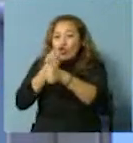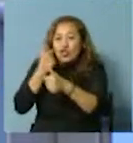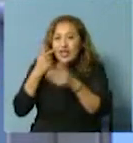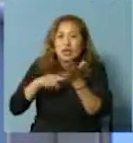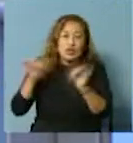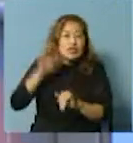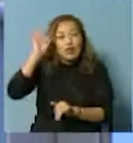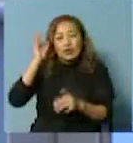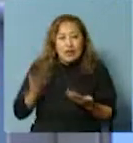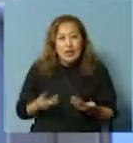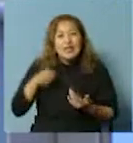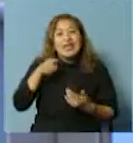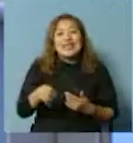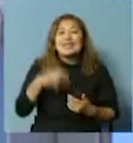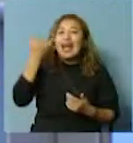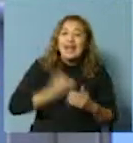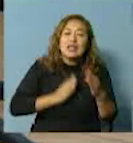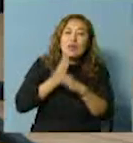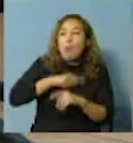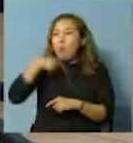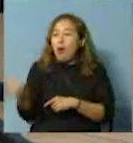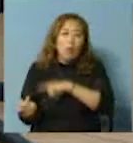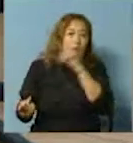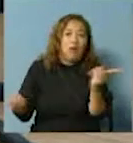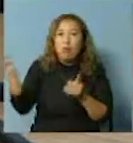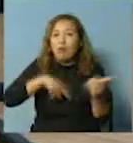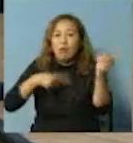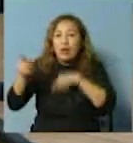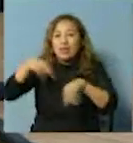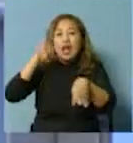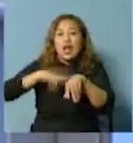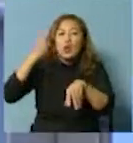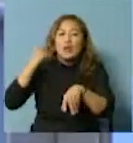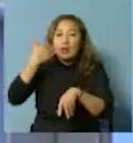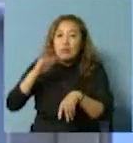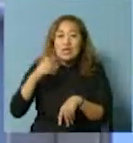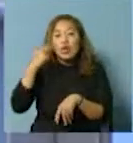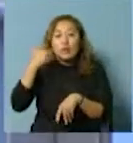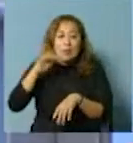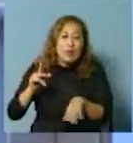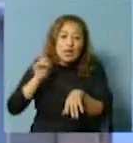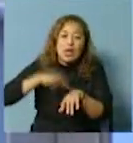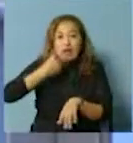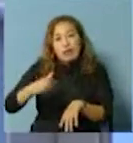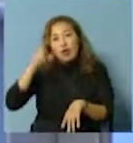omar voló sabes como móviles tenés que salir de un lado de entrar al otro cuando te citan a las nueve y media tiene que ser